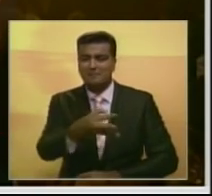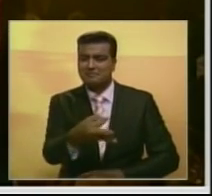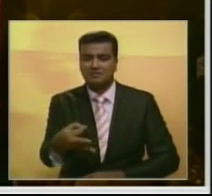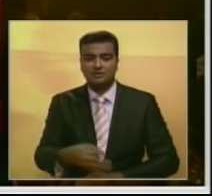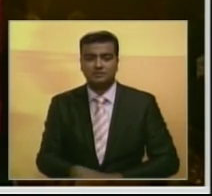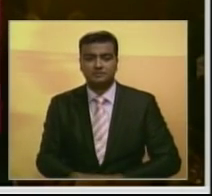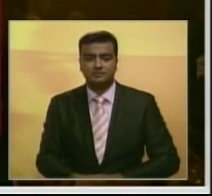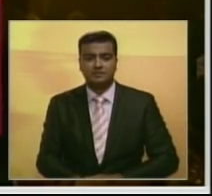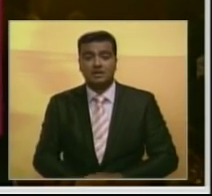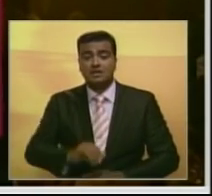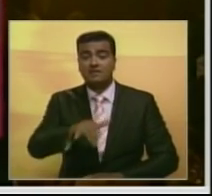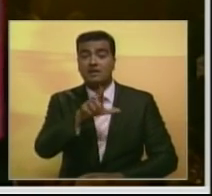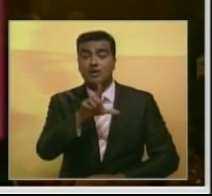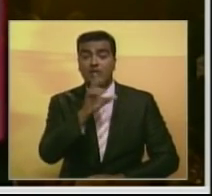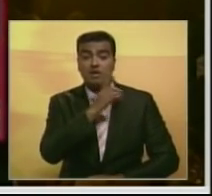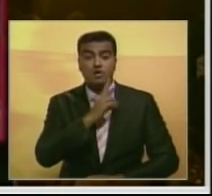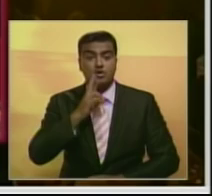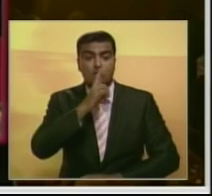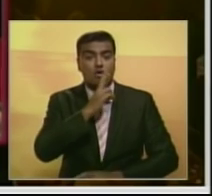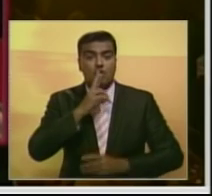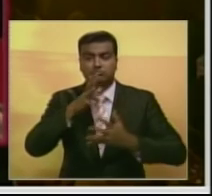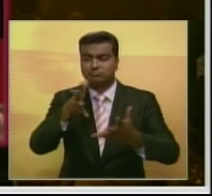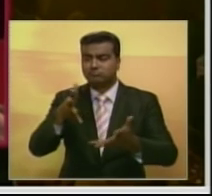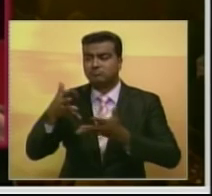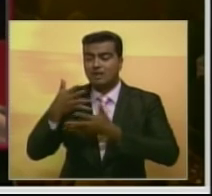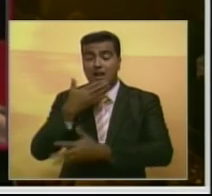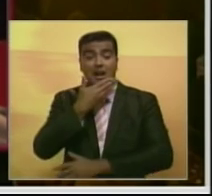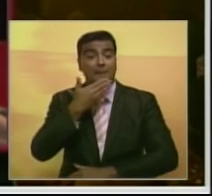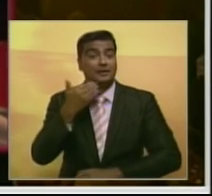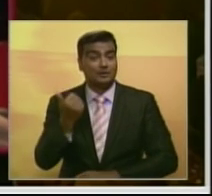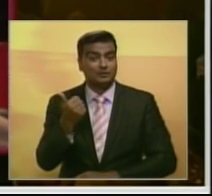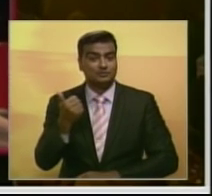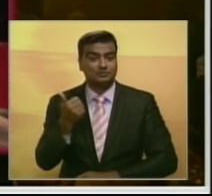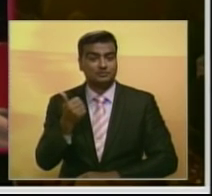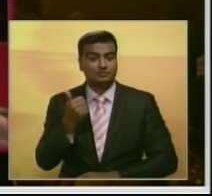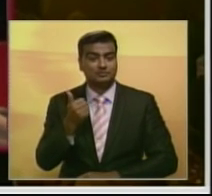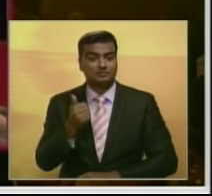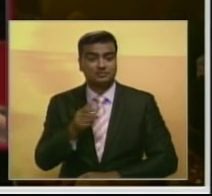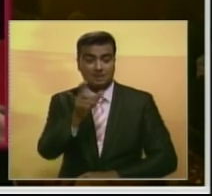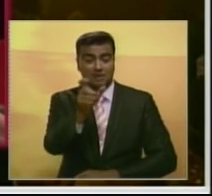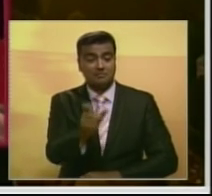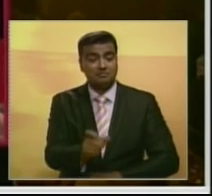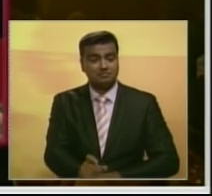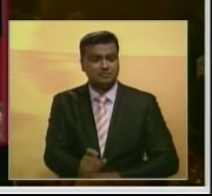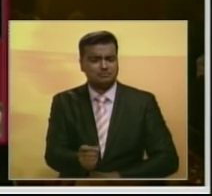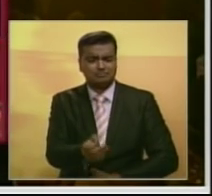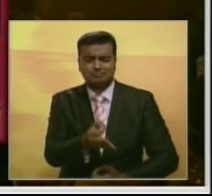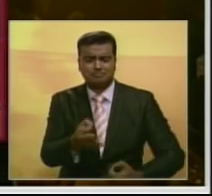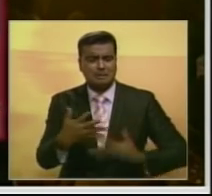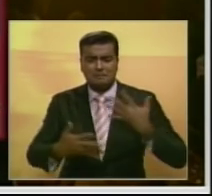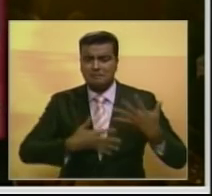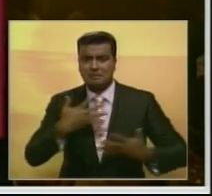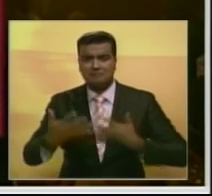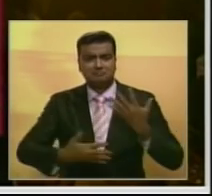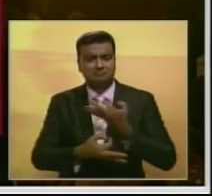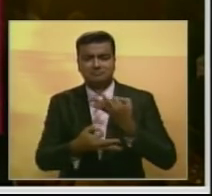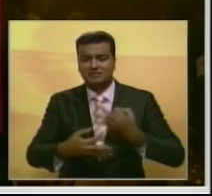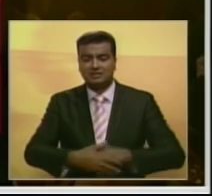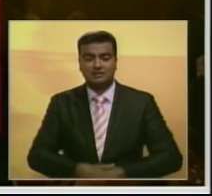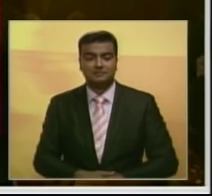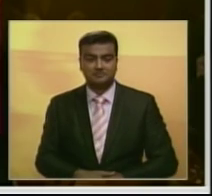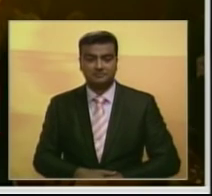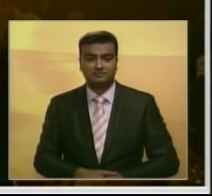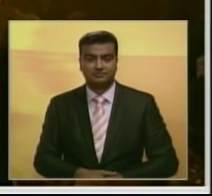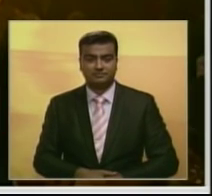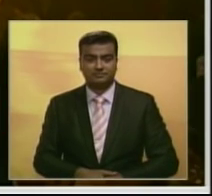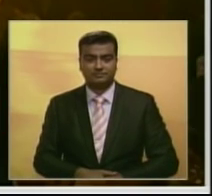Y Jennifer Lawrence, ganadora del premio como Mejor Actriz de Comedia, lució increíble con un rojo intenso de